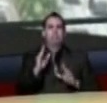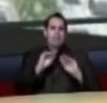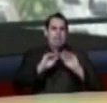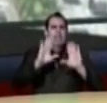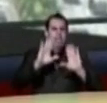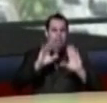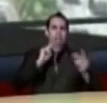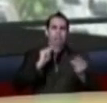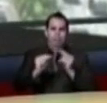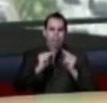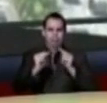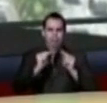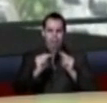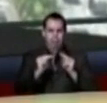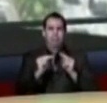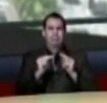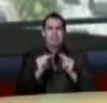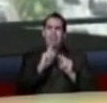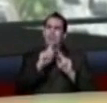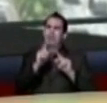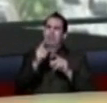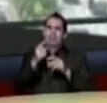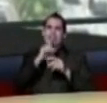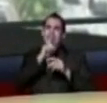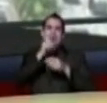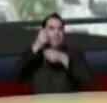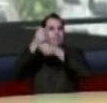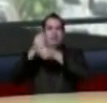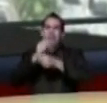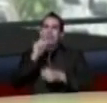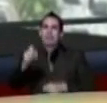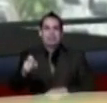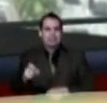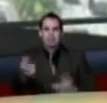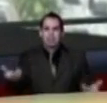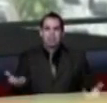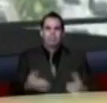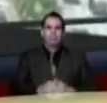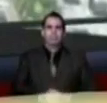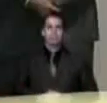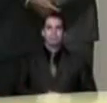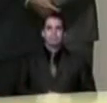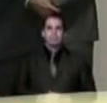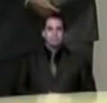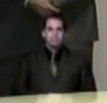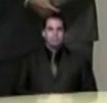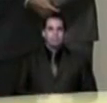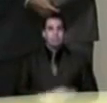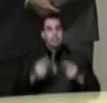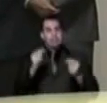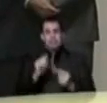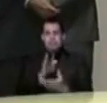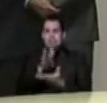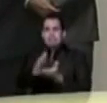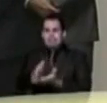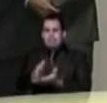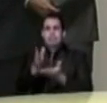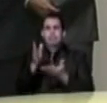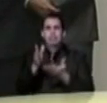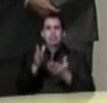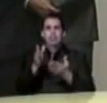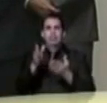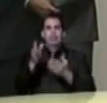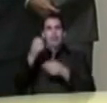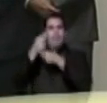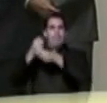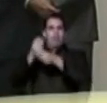concretizar un paro sería innecesario e improcedente en un intento por detener el paro general de los grupos